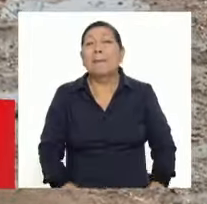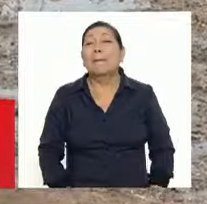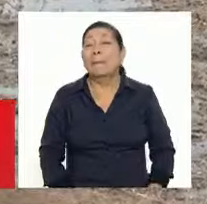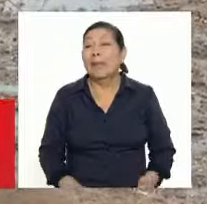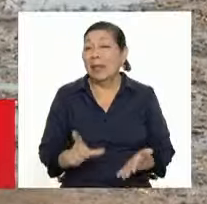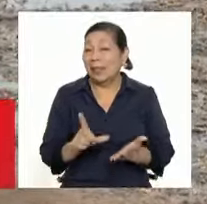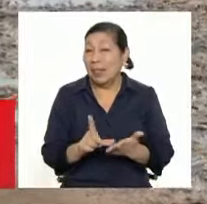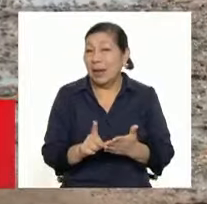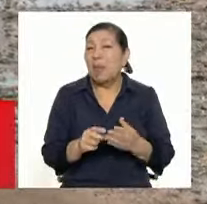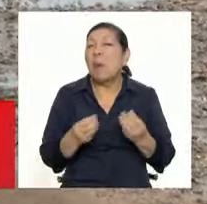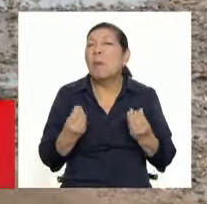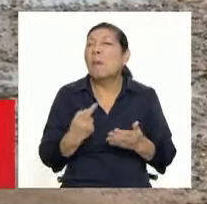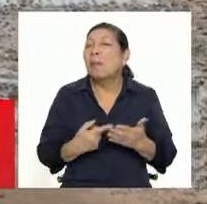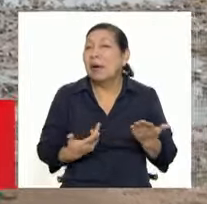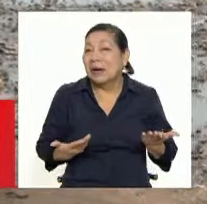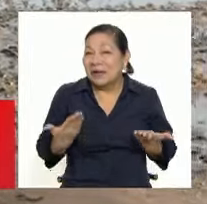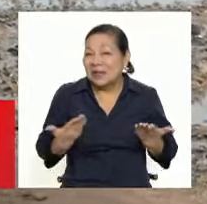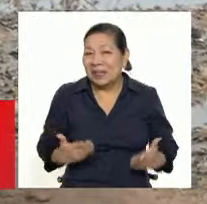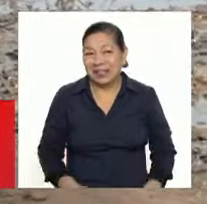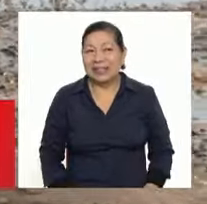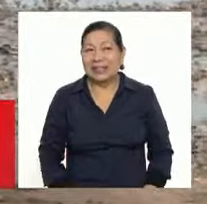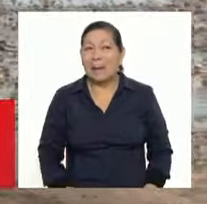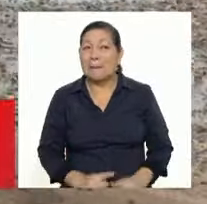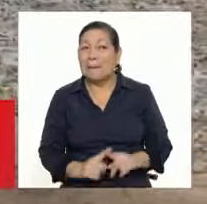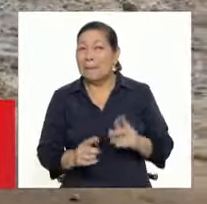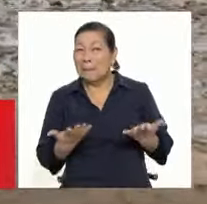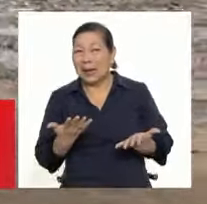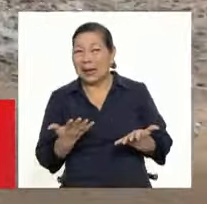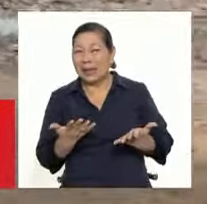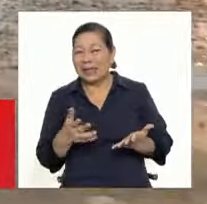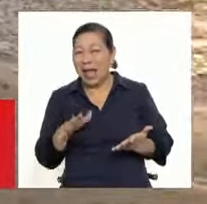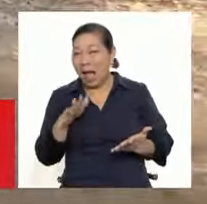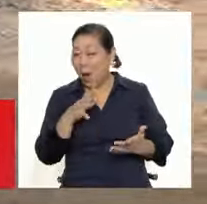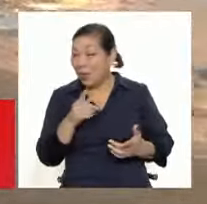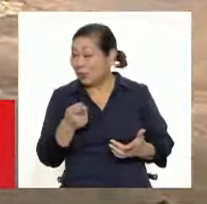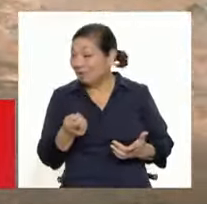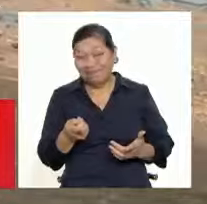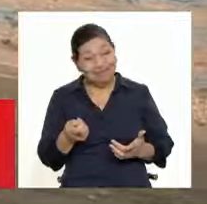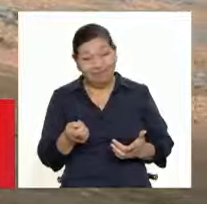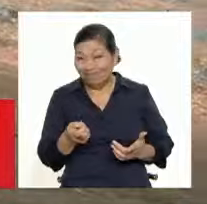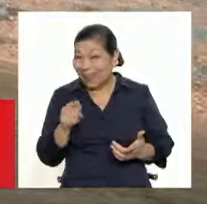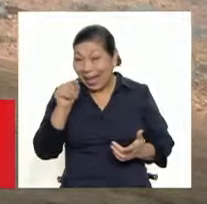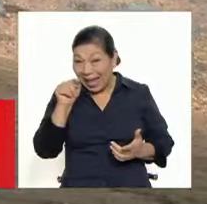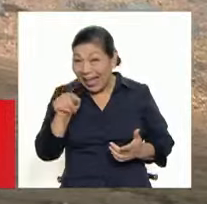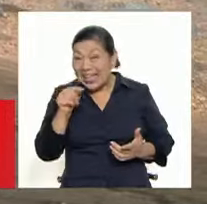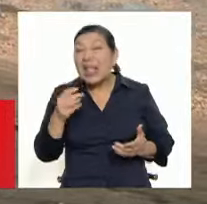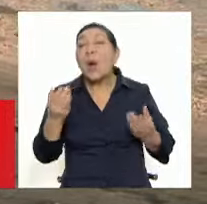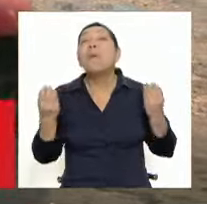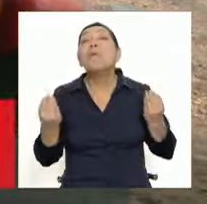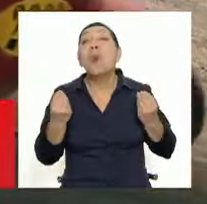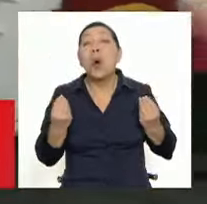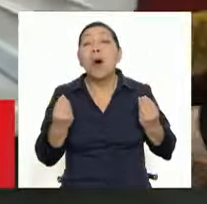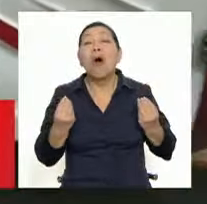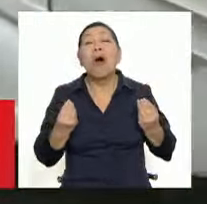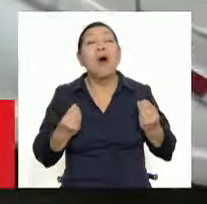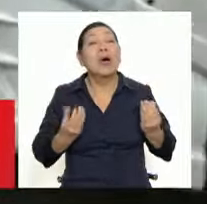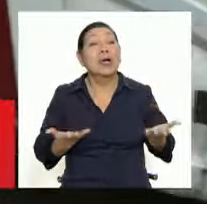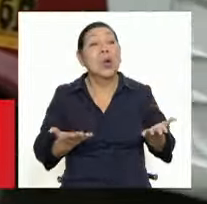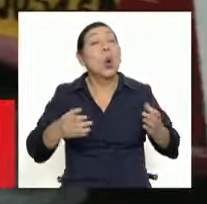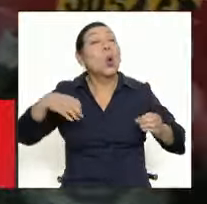de Lima. Eso prácticamente, compañeras, parece un aniego y aunque no lo van a creer, pues se debe a las